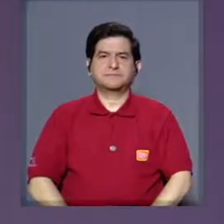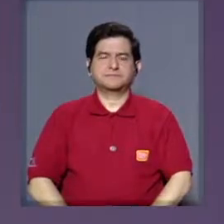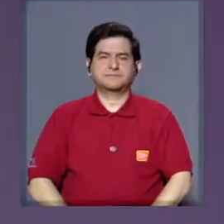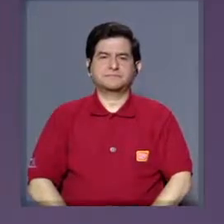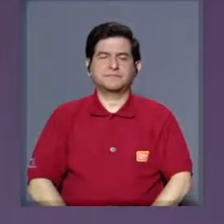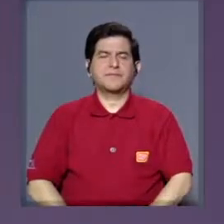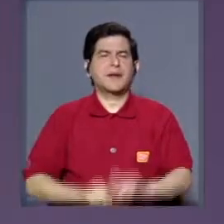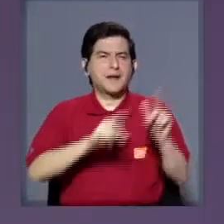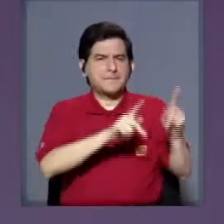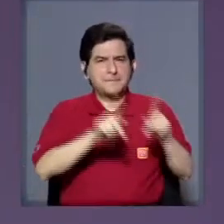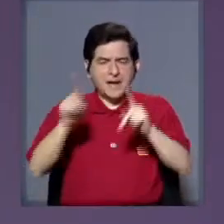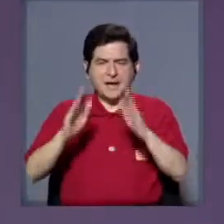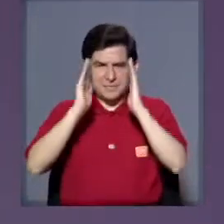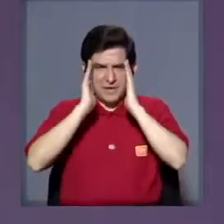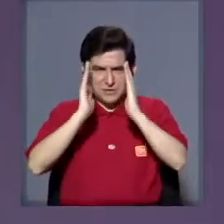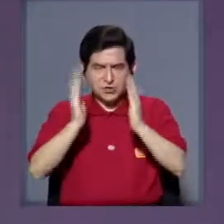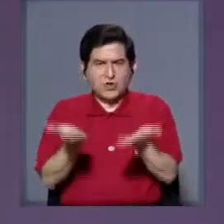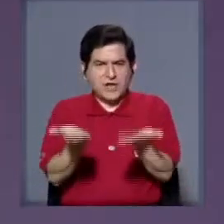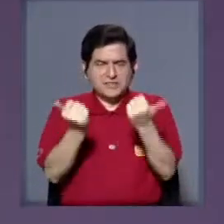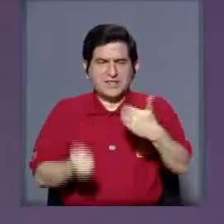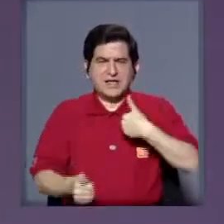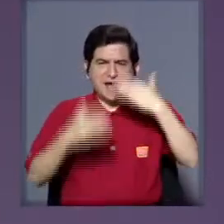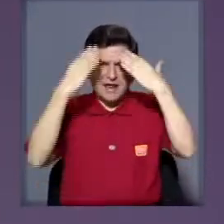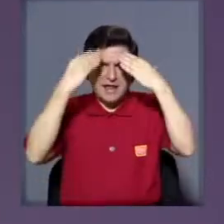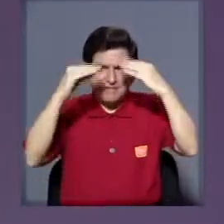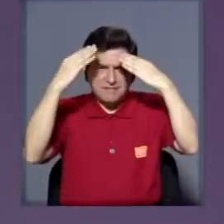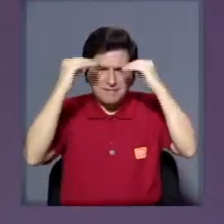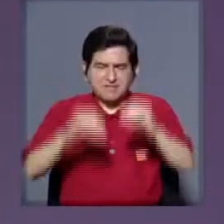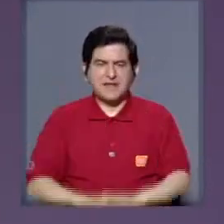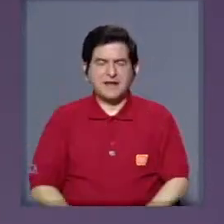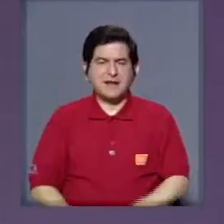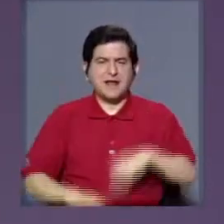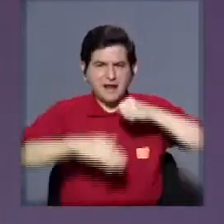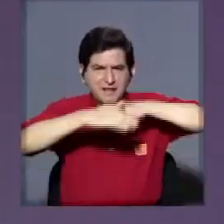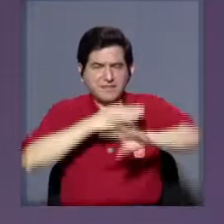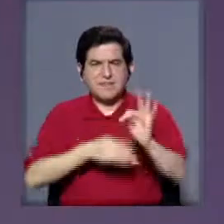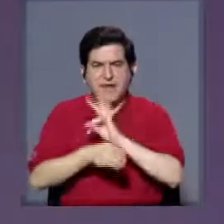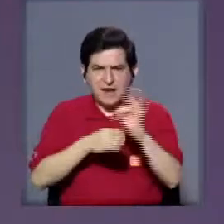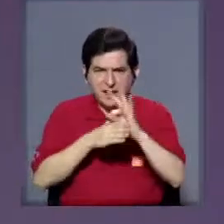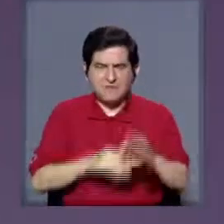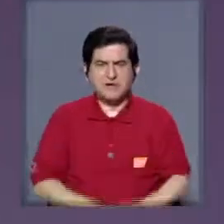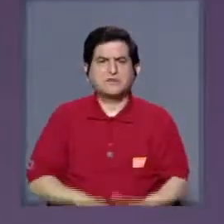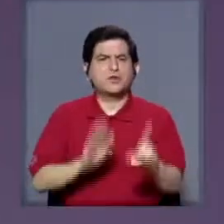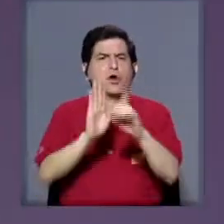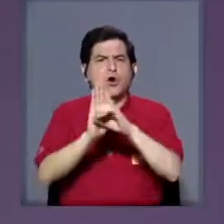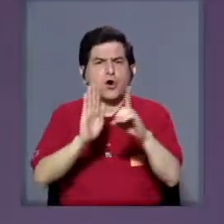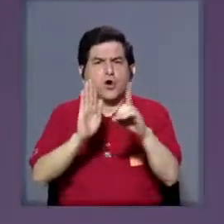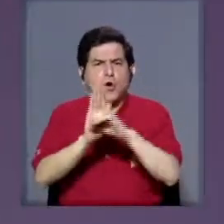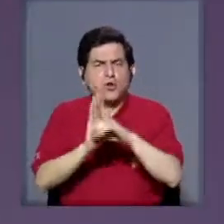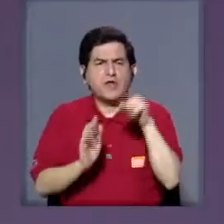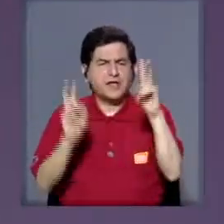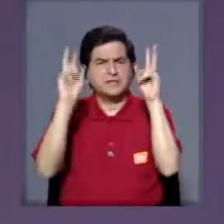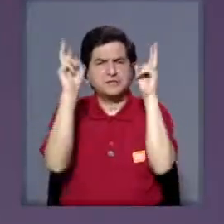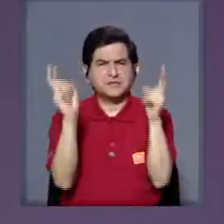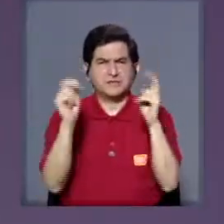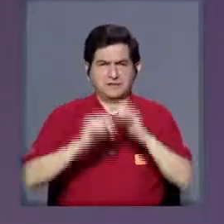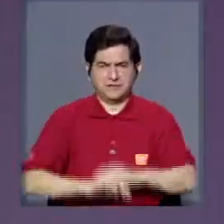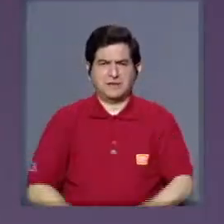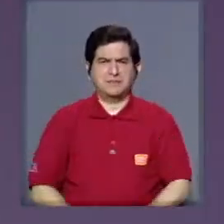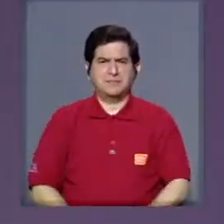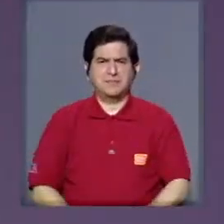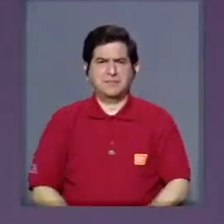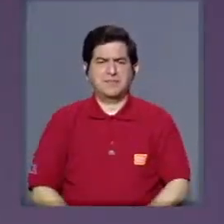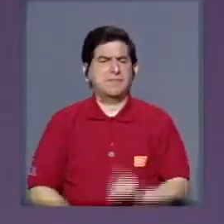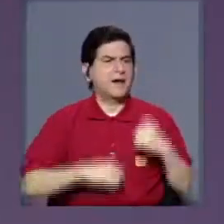pero las personas que nos sintonizan y quieren tener más información sobre el aborto terapeútico sobre los derechos en esta materia a